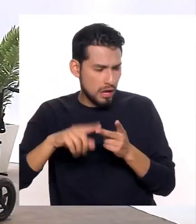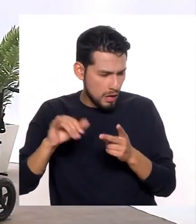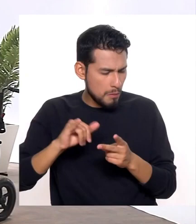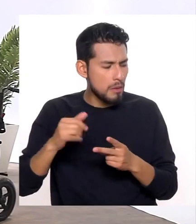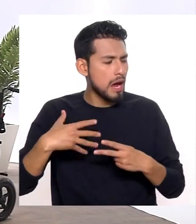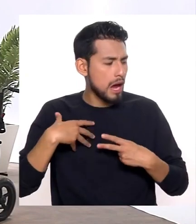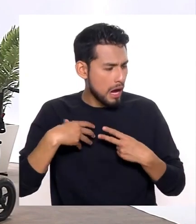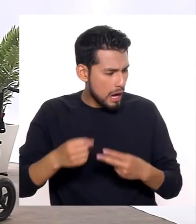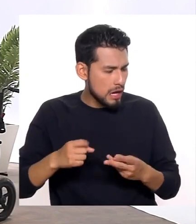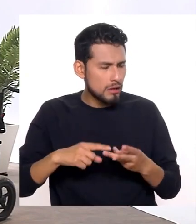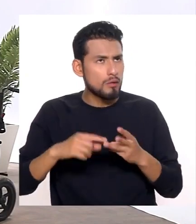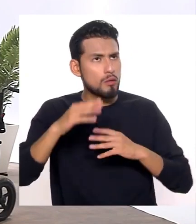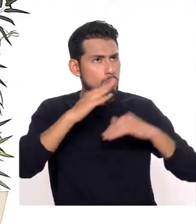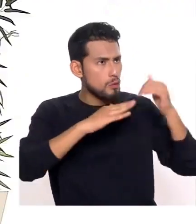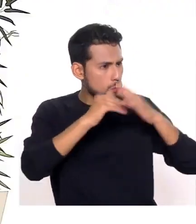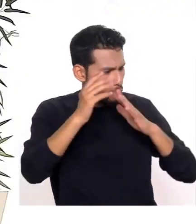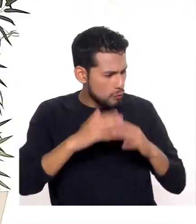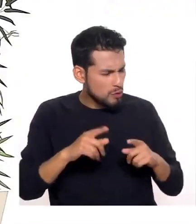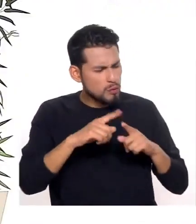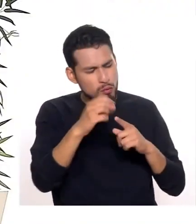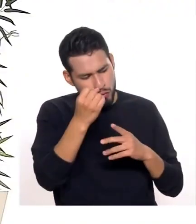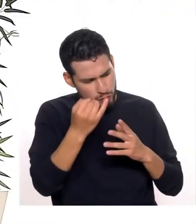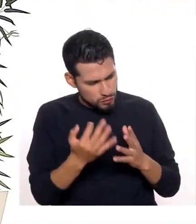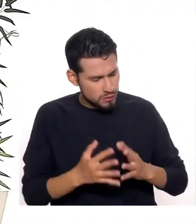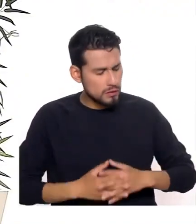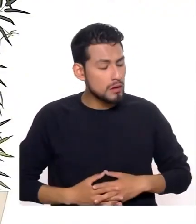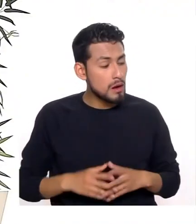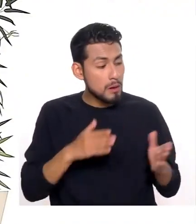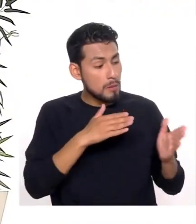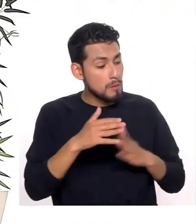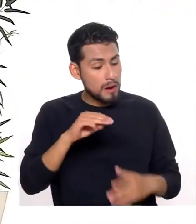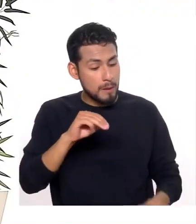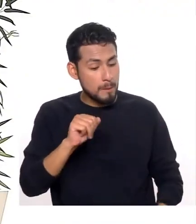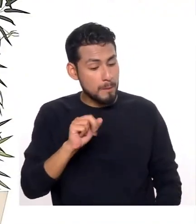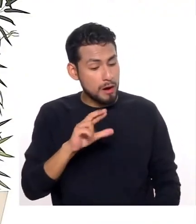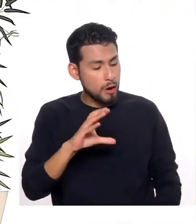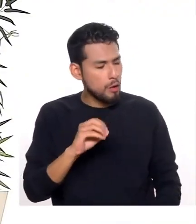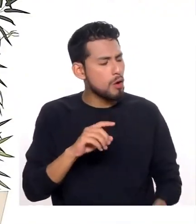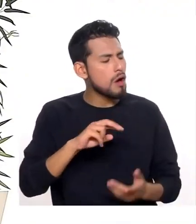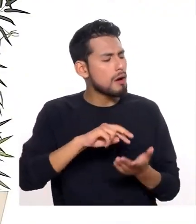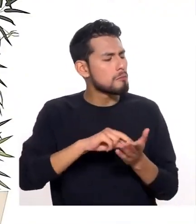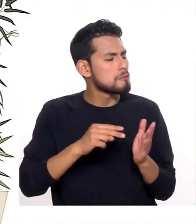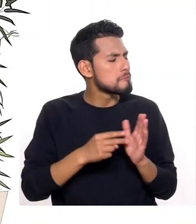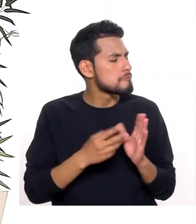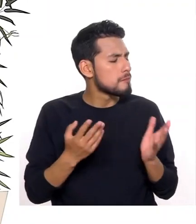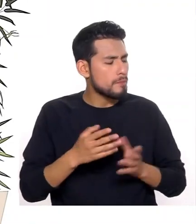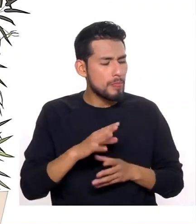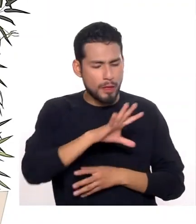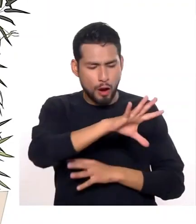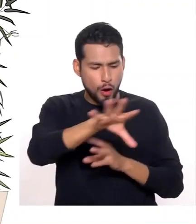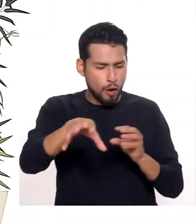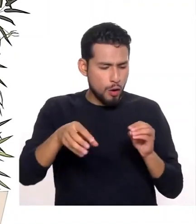¿no?, infraestructura, en fin. Entonces, el plan marco es el plan que estaría